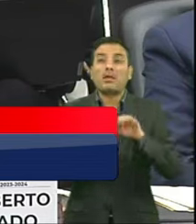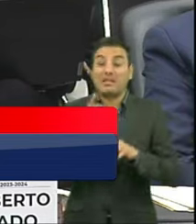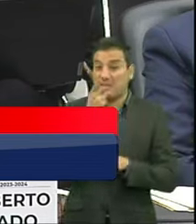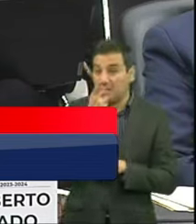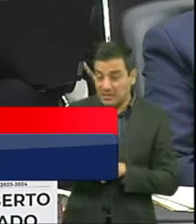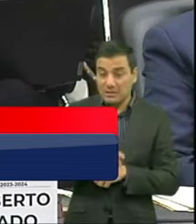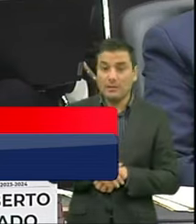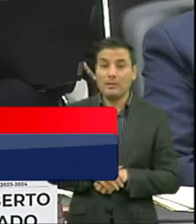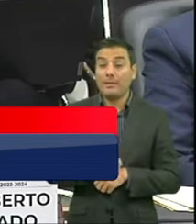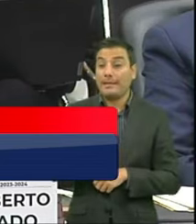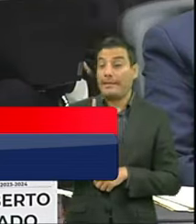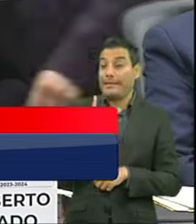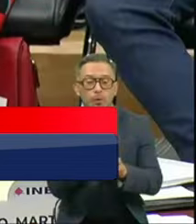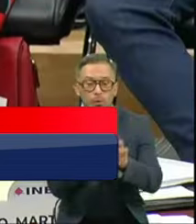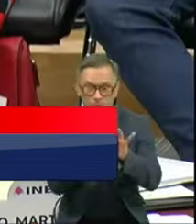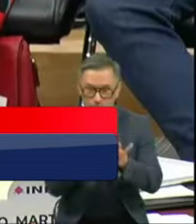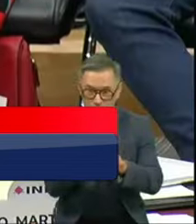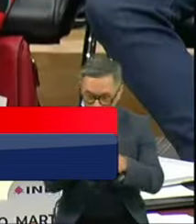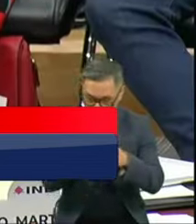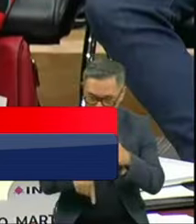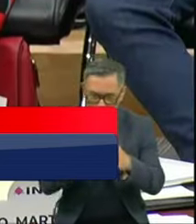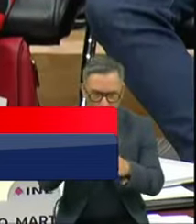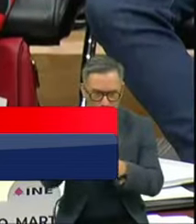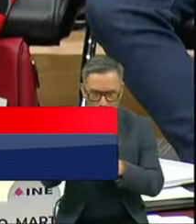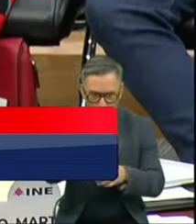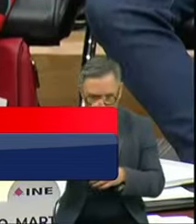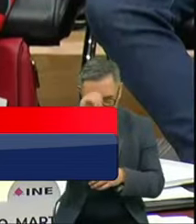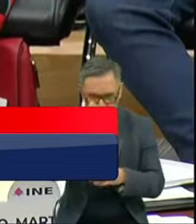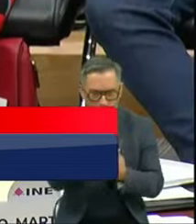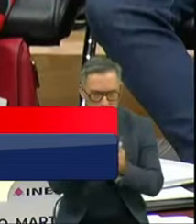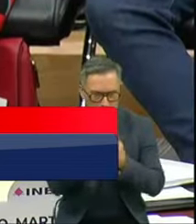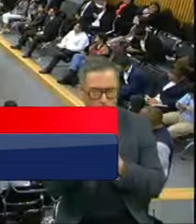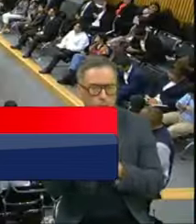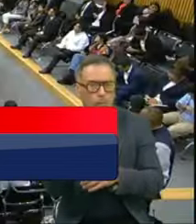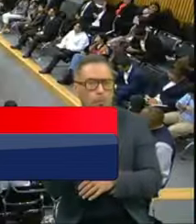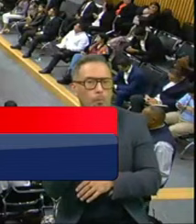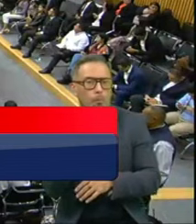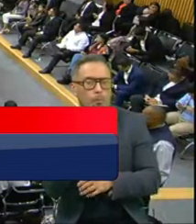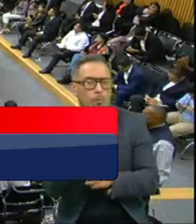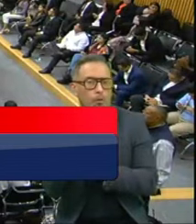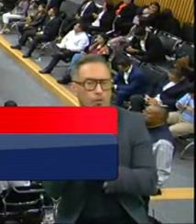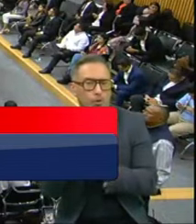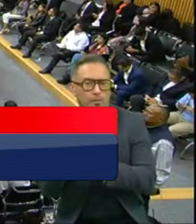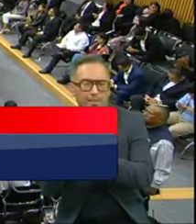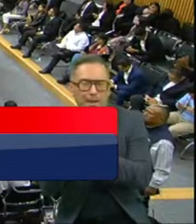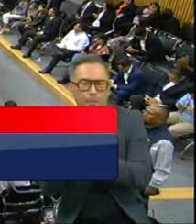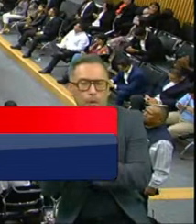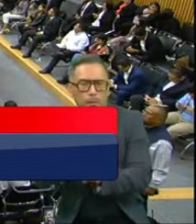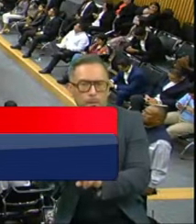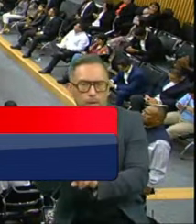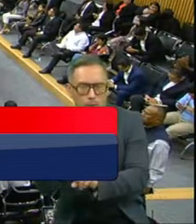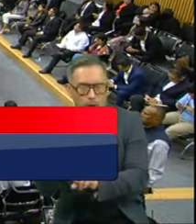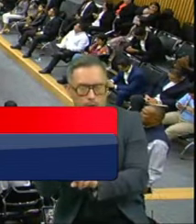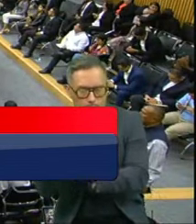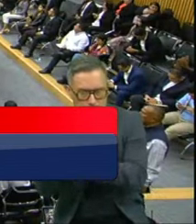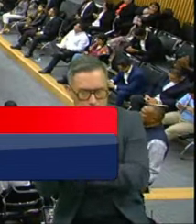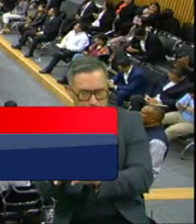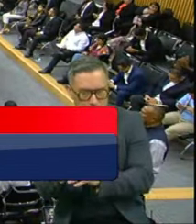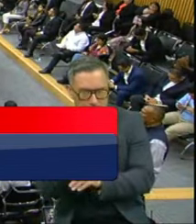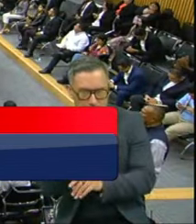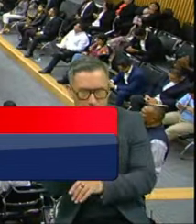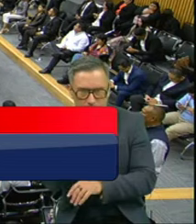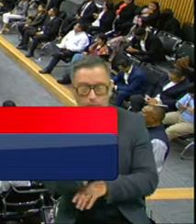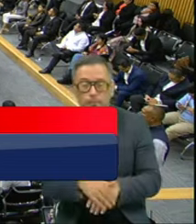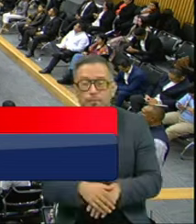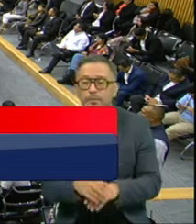diría, necesita una reforma a todo el sistema de justicia en México. También las policías, también las fiscalías y, por supuesto, el Poder